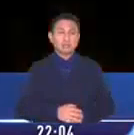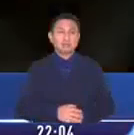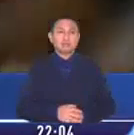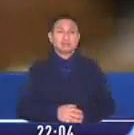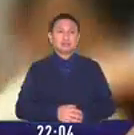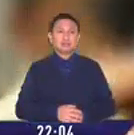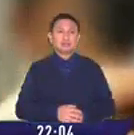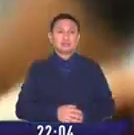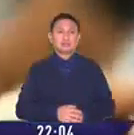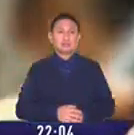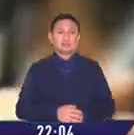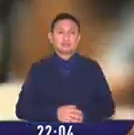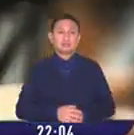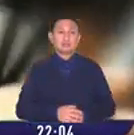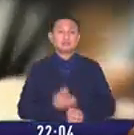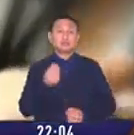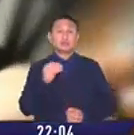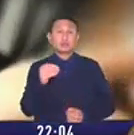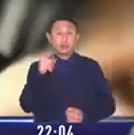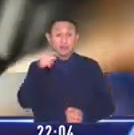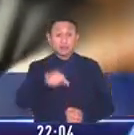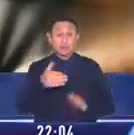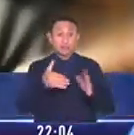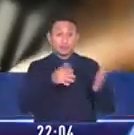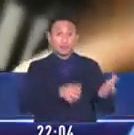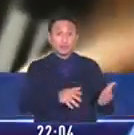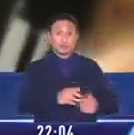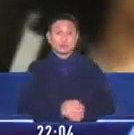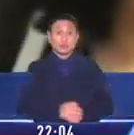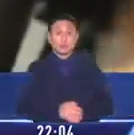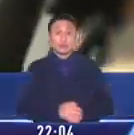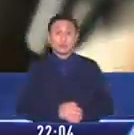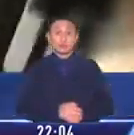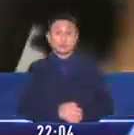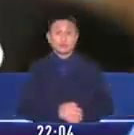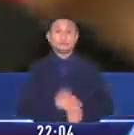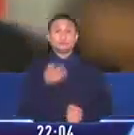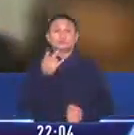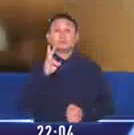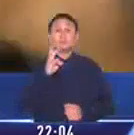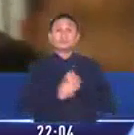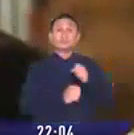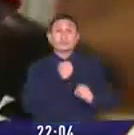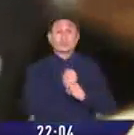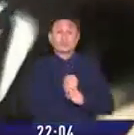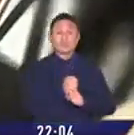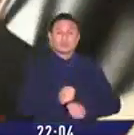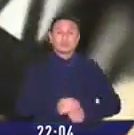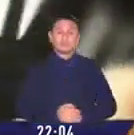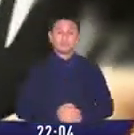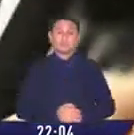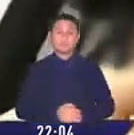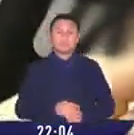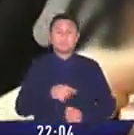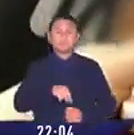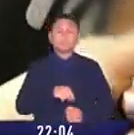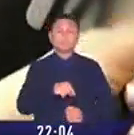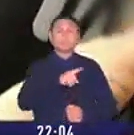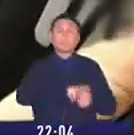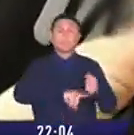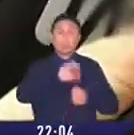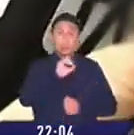roce. Mataron a un menor de edad. ¿Cuántos años? Tiene 17 años y han matado a mi